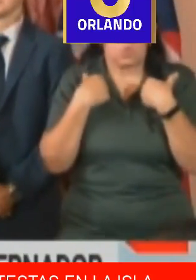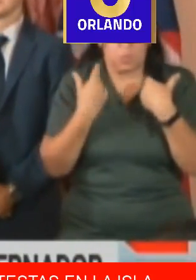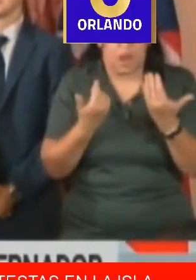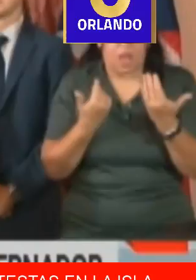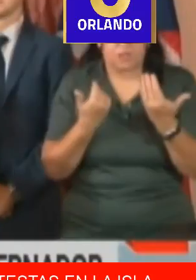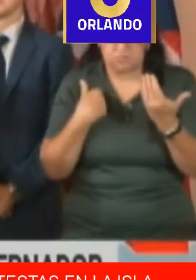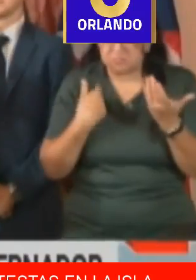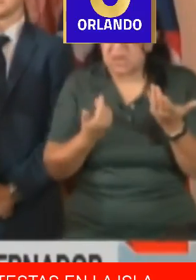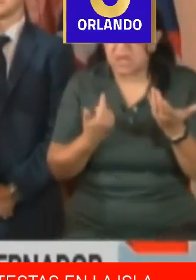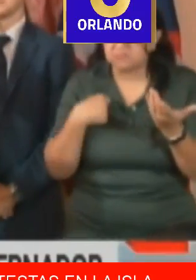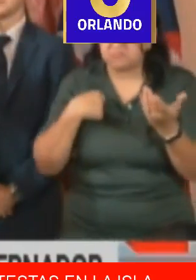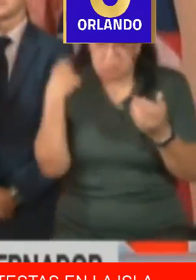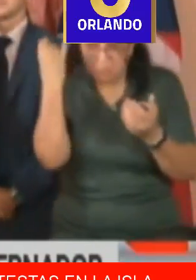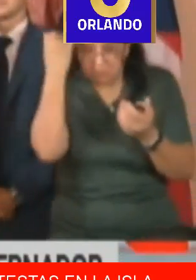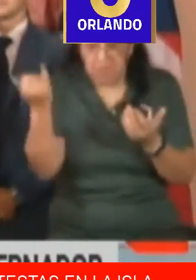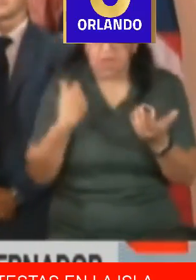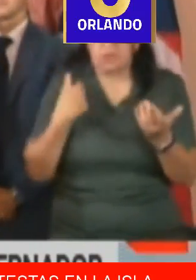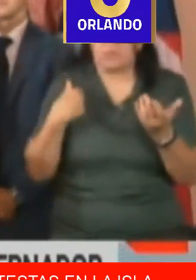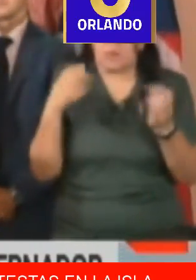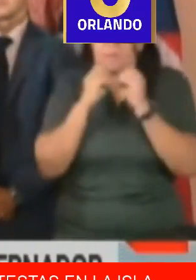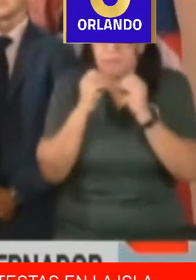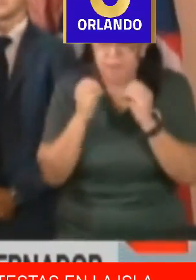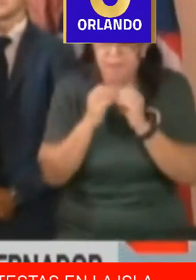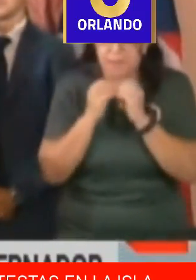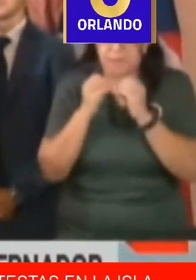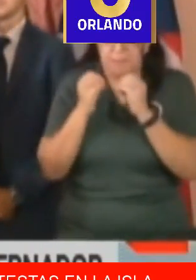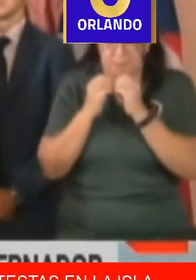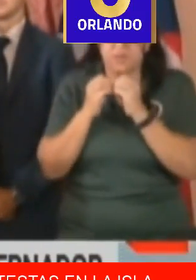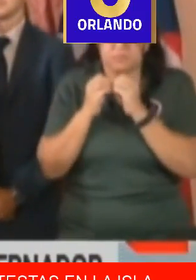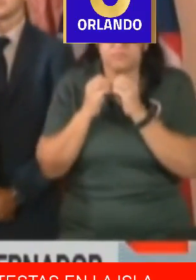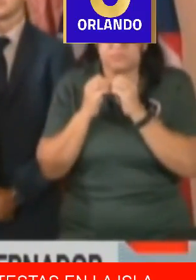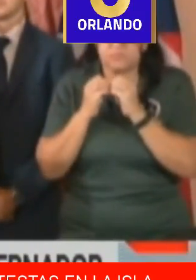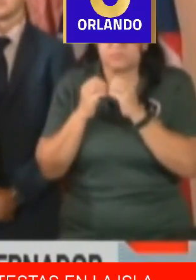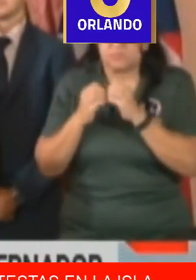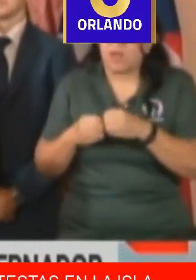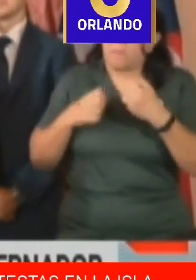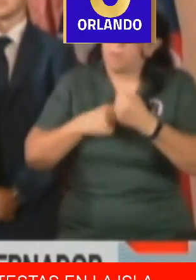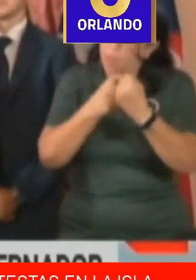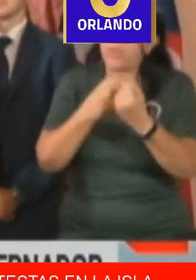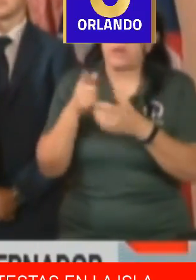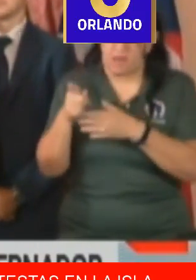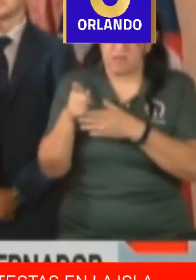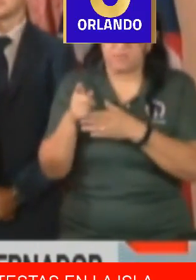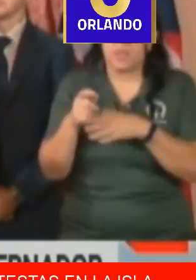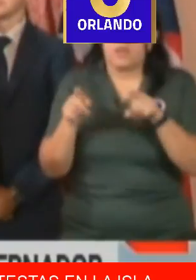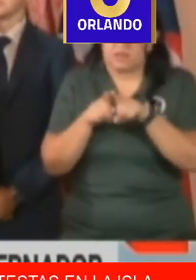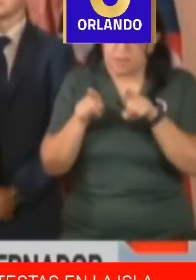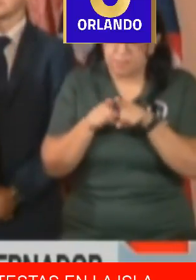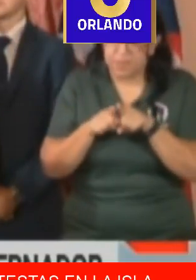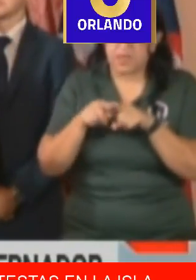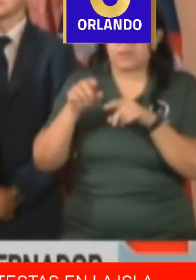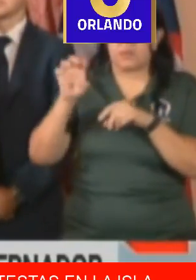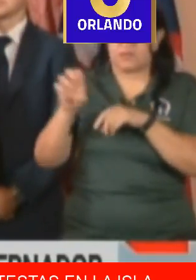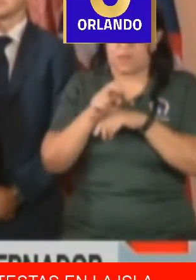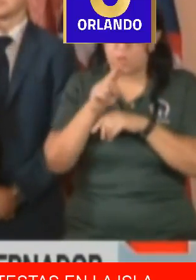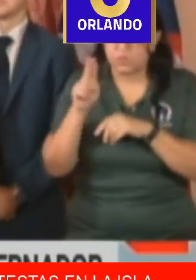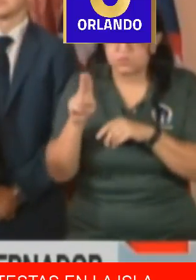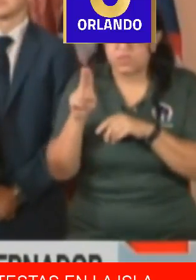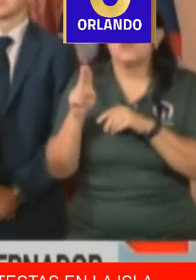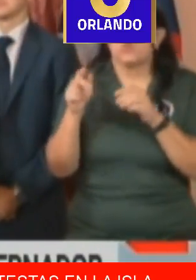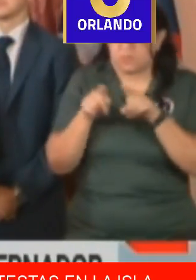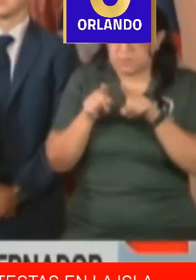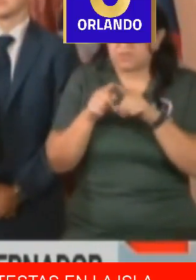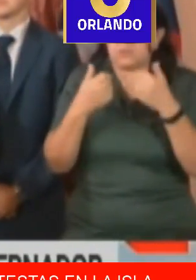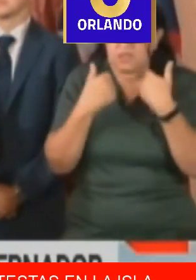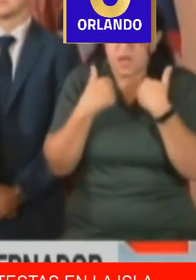esa oficina. Vamos a tener los auditores y ahora vamos a tener una herramienta que tienen otras jurisdicciones en los Estados Unidos y que nosotros no